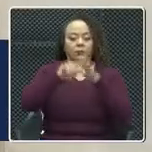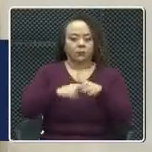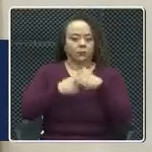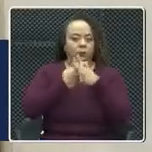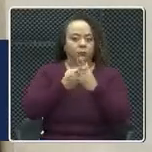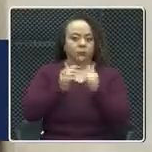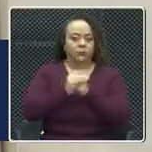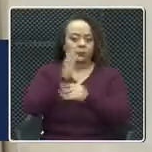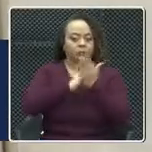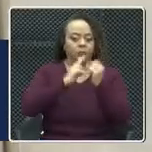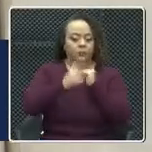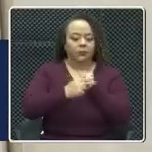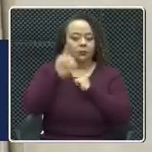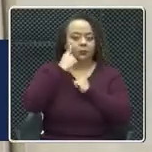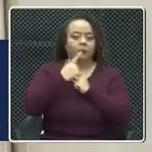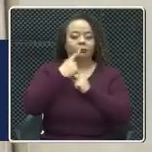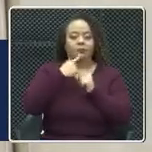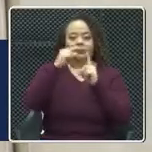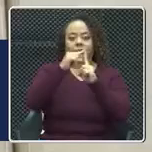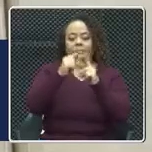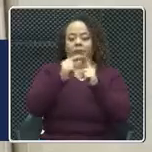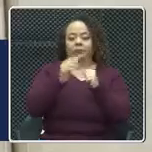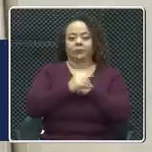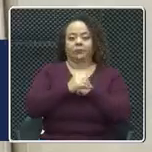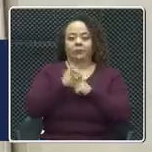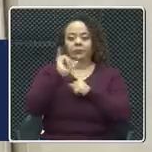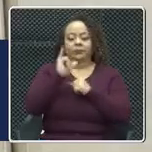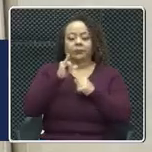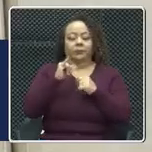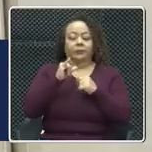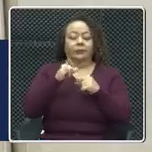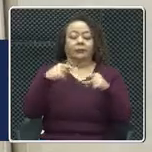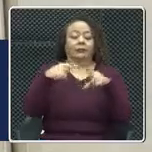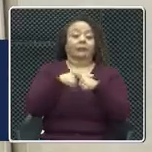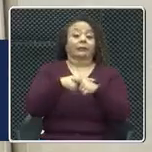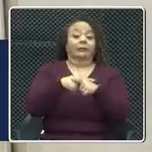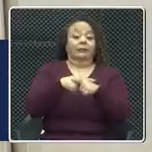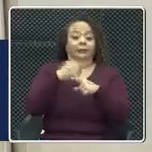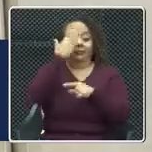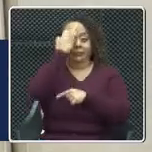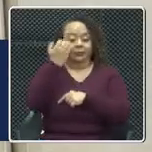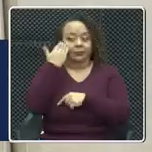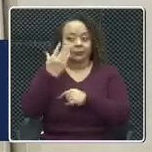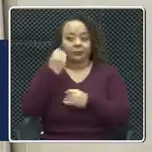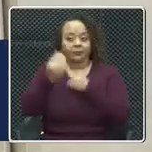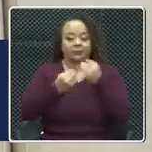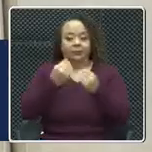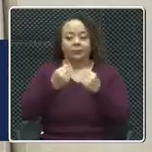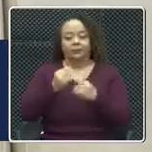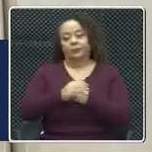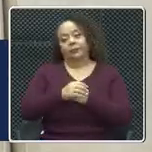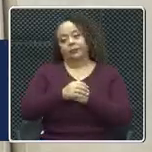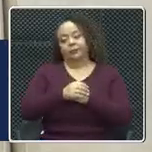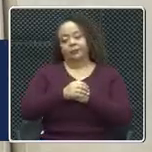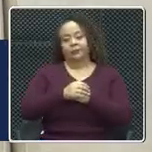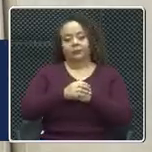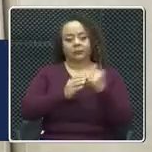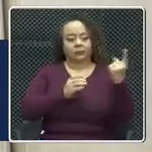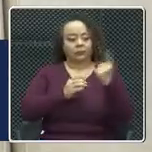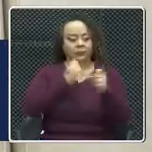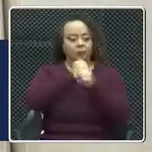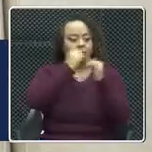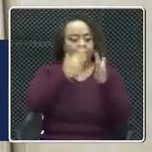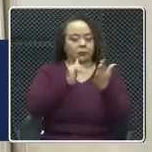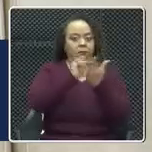a veces, por decirlo palabras populares, claro, como a entrar en un colapso. Claro, claro. Porque entonces no sabe qué hacer, claro. ¿Verdad? Le vino el trabajador con